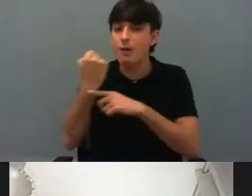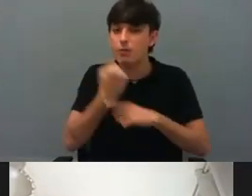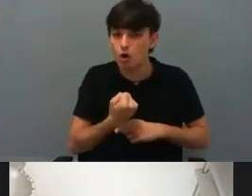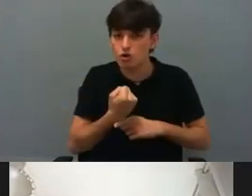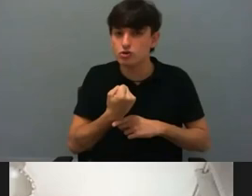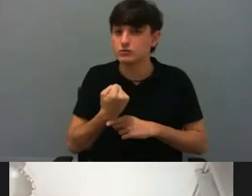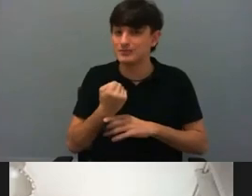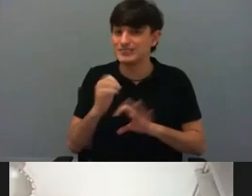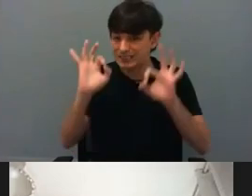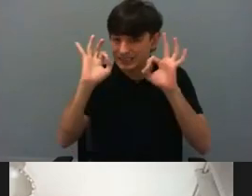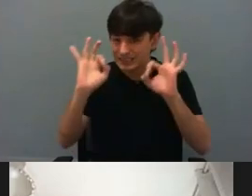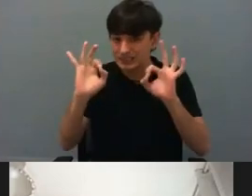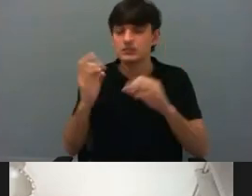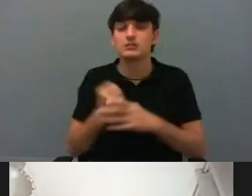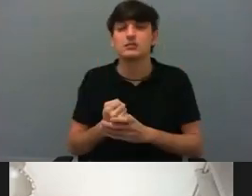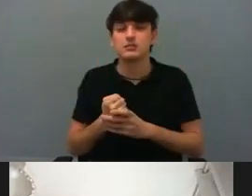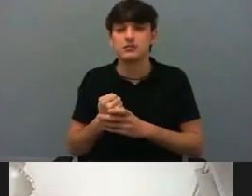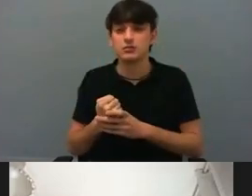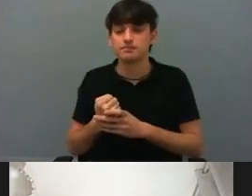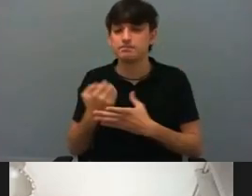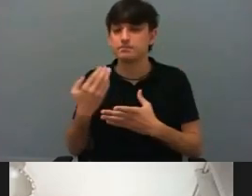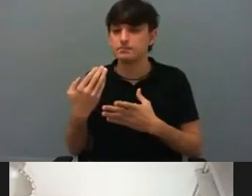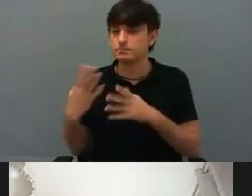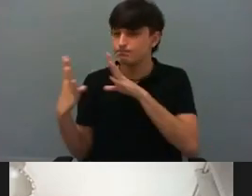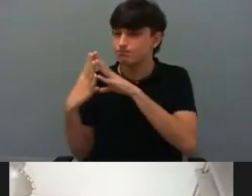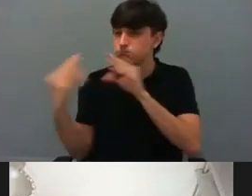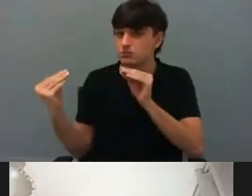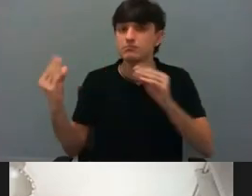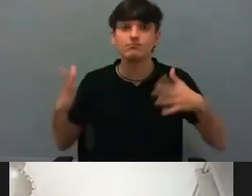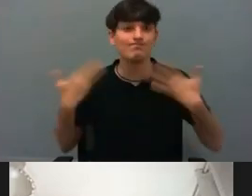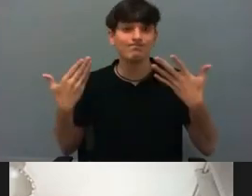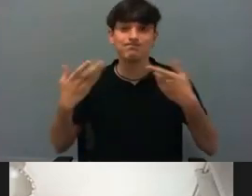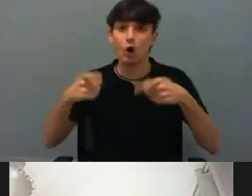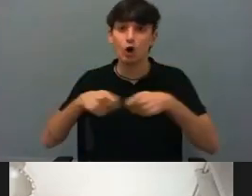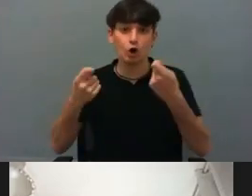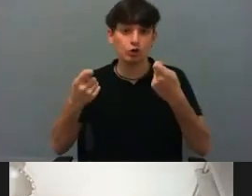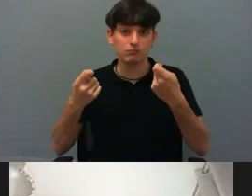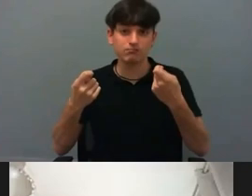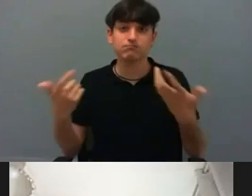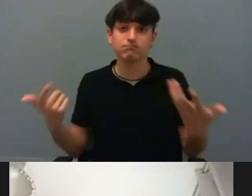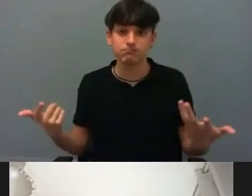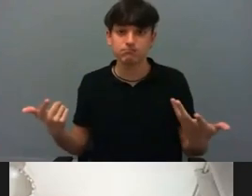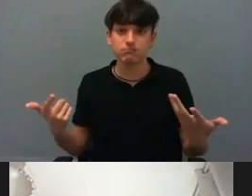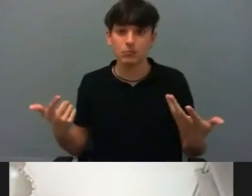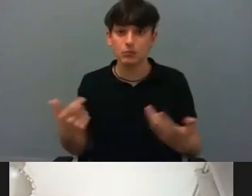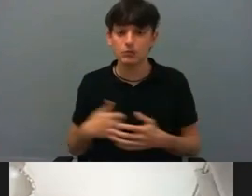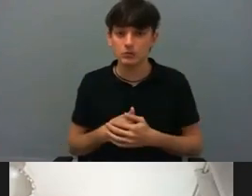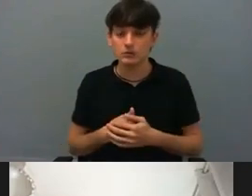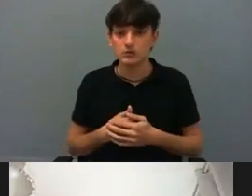refuerzo que teníamos uno en el otro, la complicidad, se vio de repente roto. Muchas cosas que